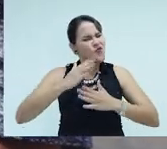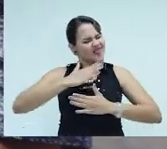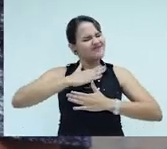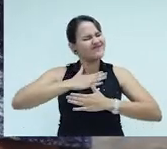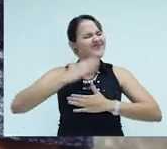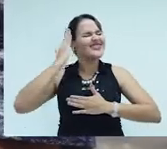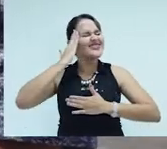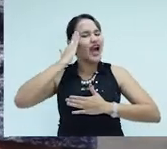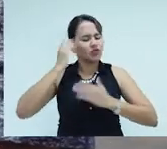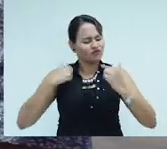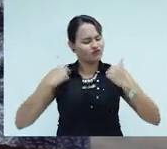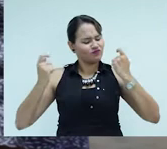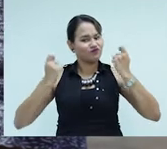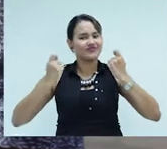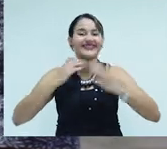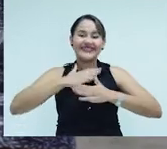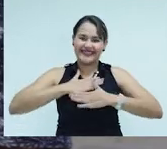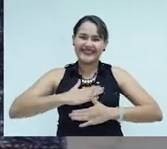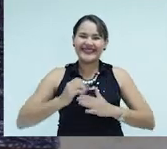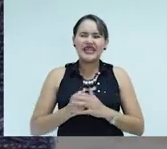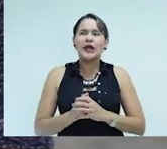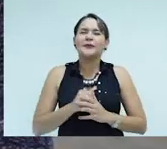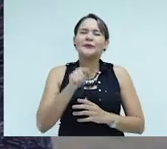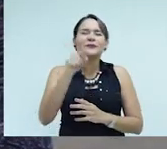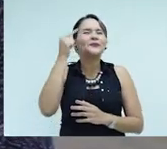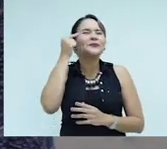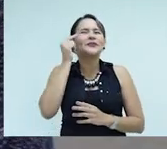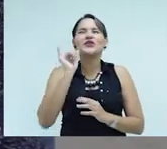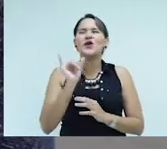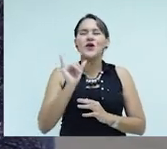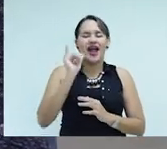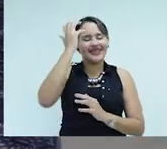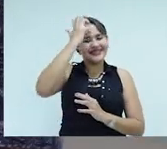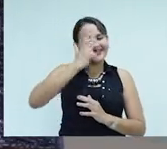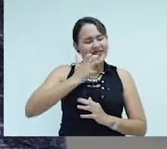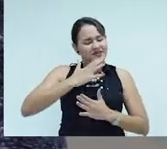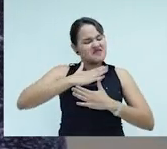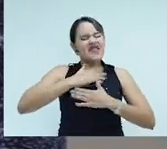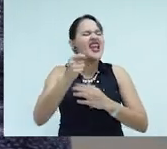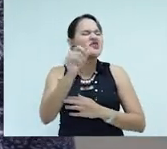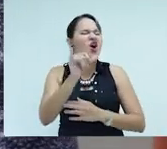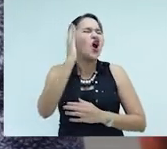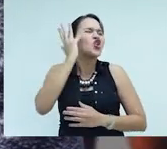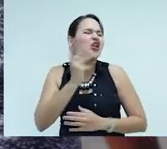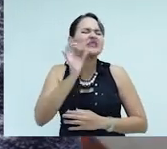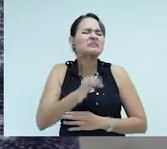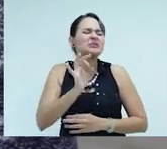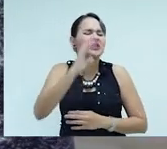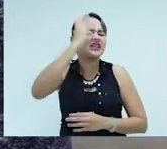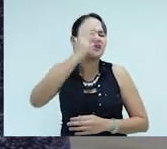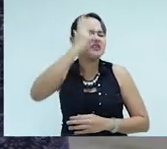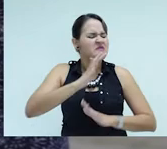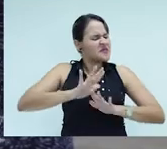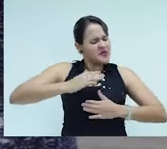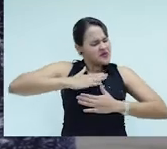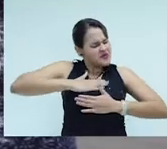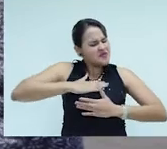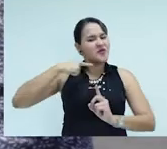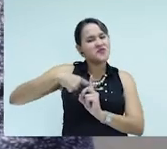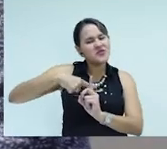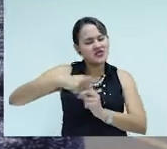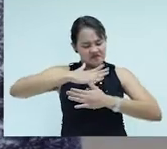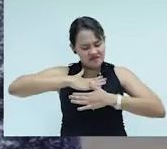ustedes mismos, hagan la prueba como si fuera una prueba más en sus vidas, afrontenla con todas las ganas, estén